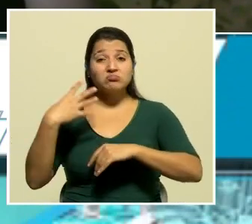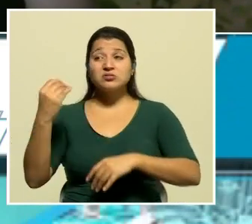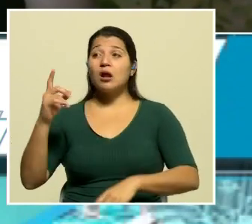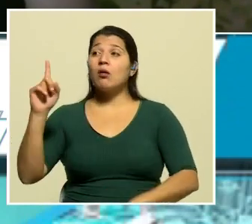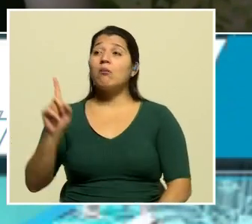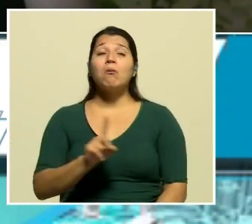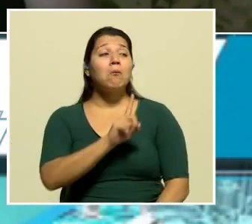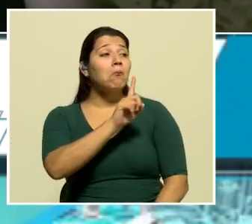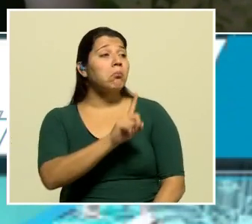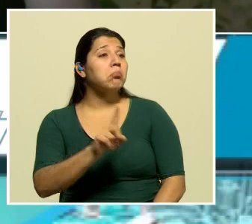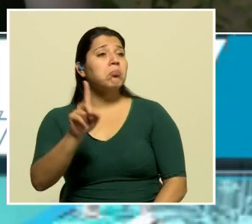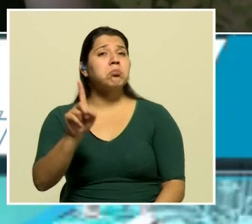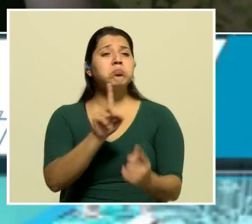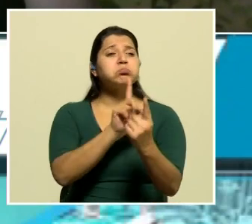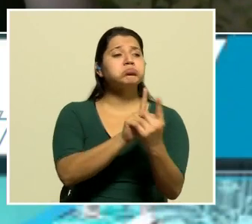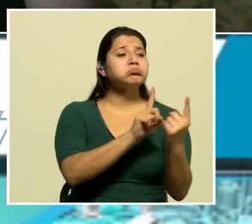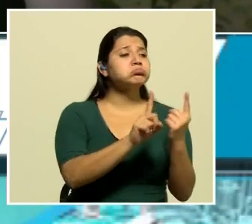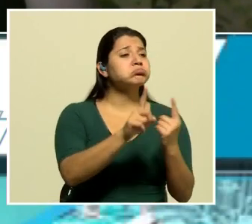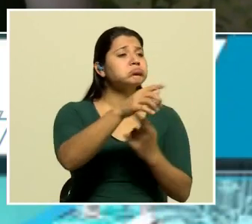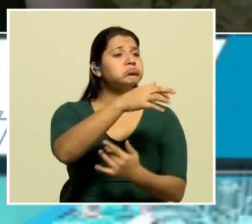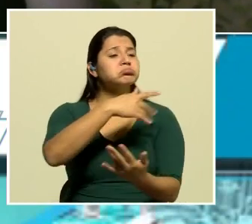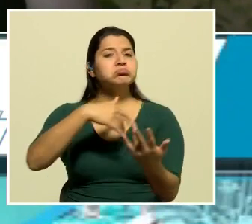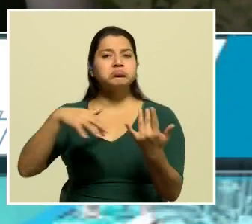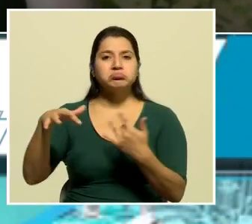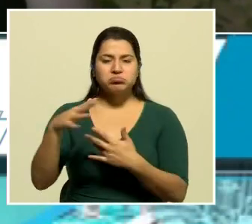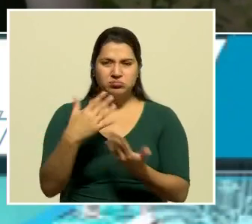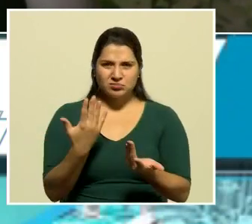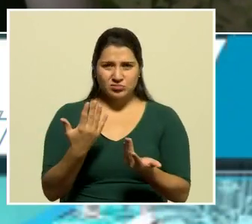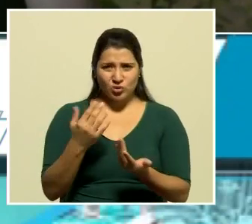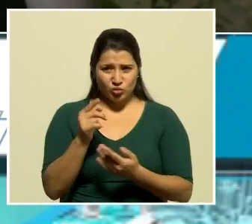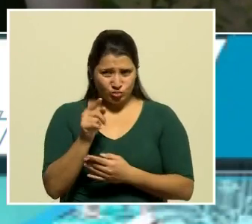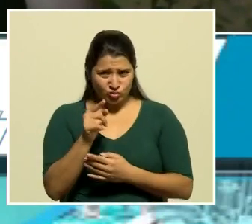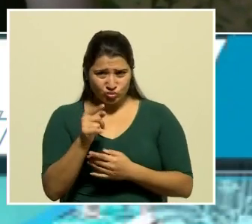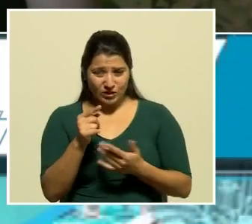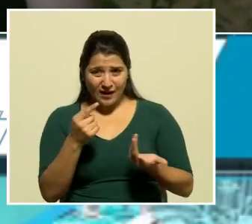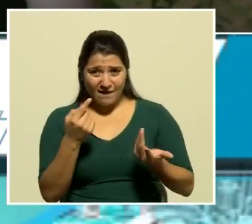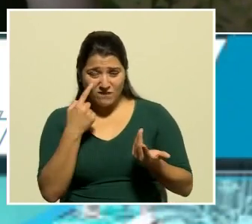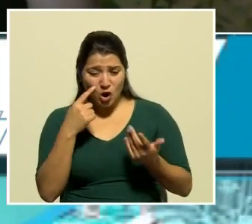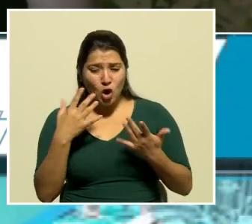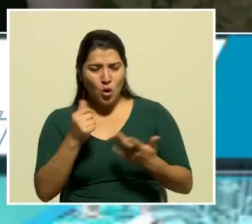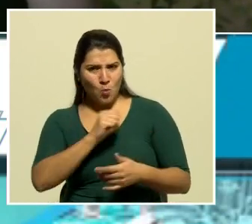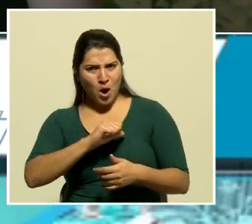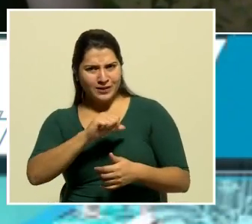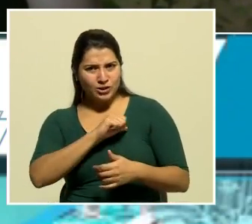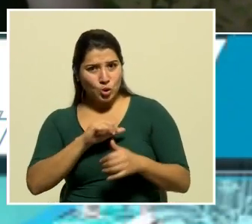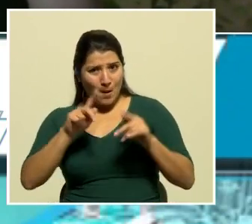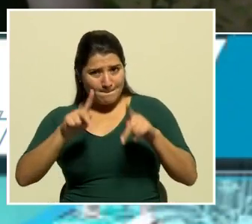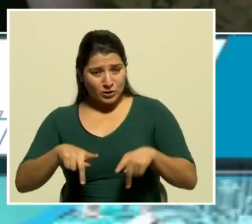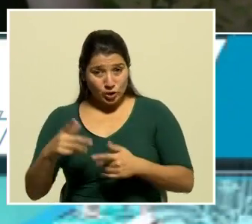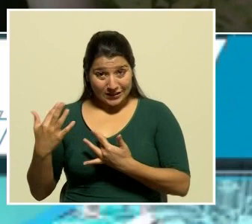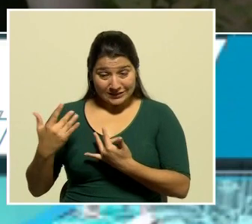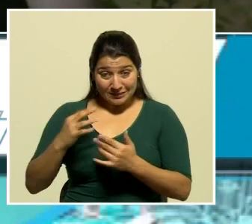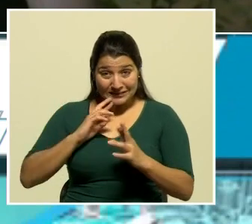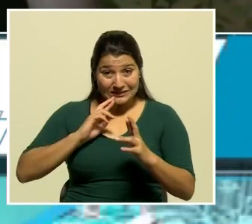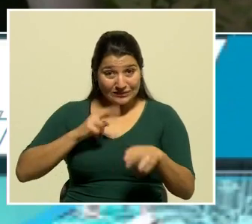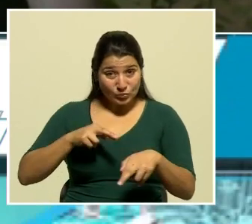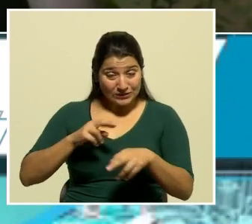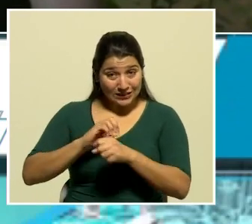la vigilancia y el cuidado de la gente que está esperando resultados ahí justamente en